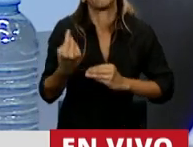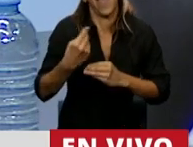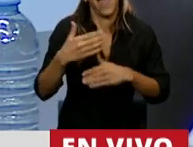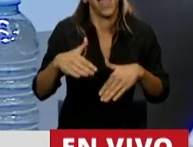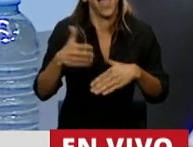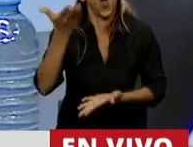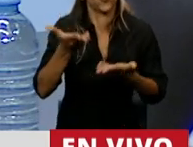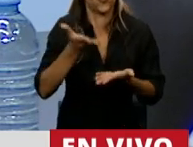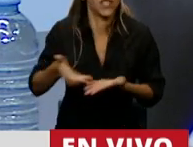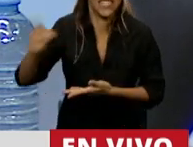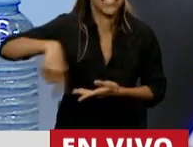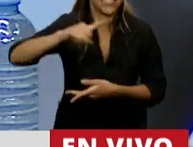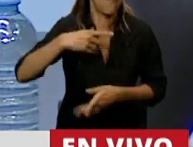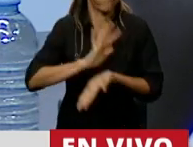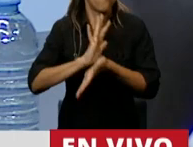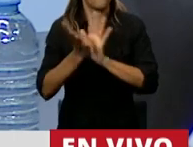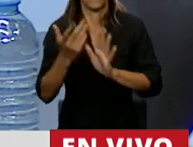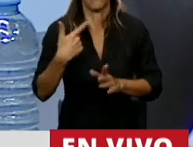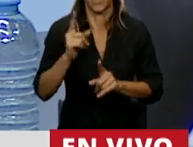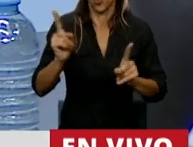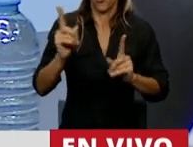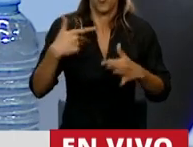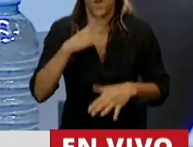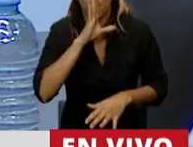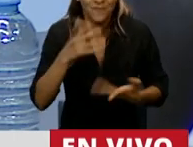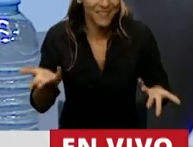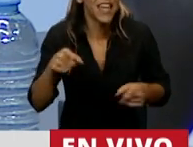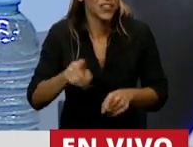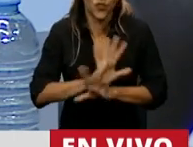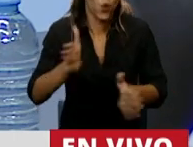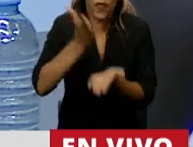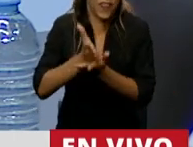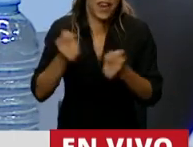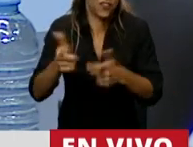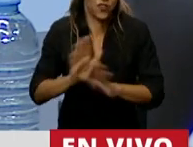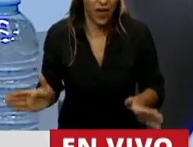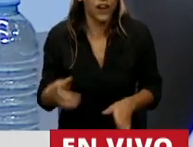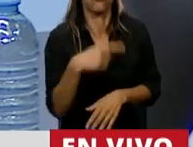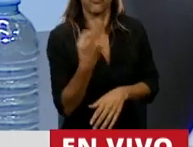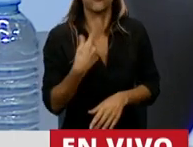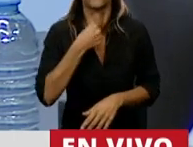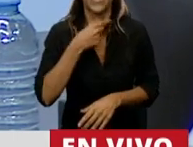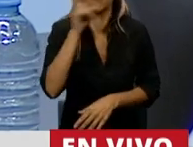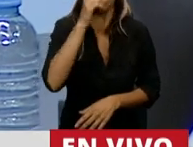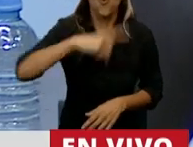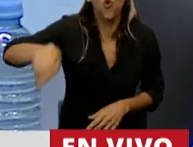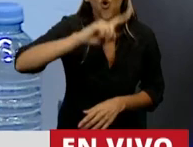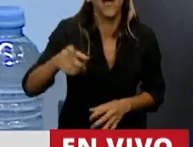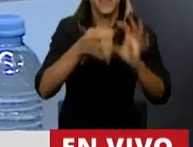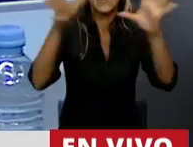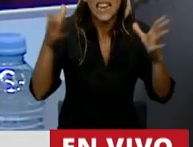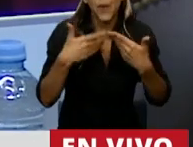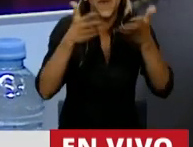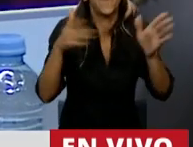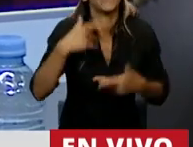negarlos. La autonomía, el pluralismo y la solidaridad significa mujeres libres en el ejercicio de sus derechos, informadas